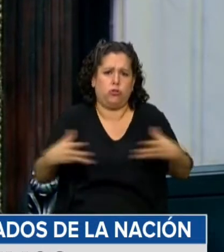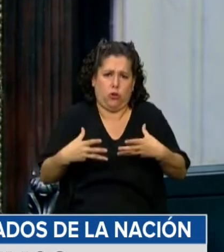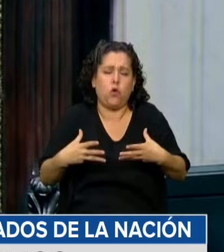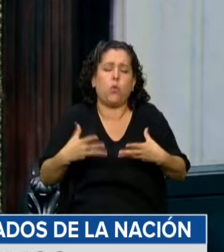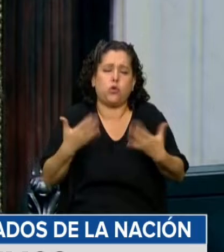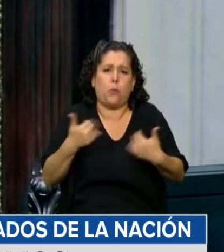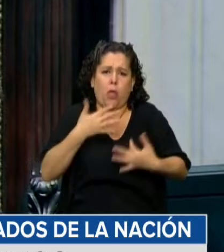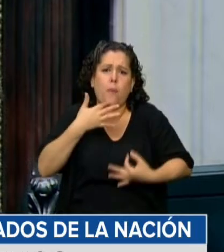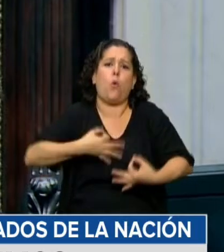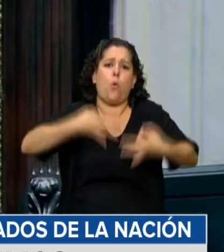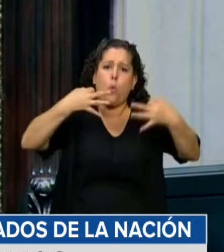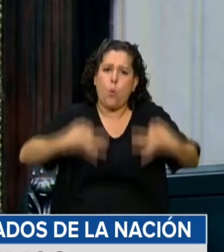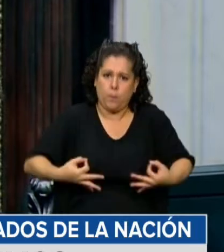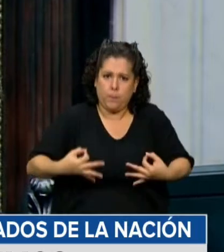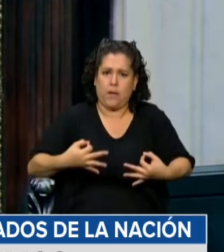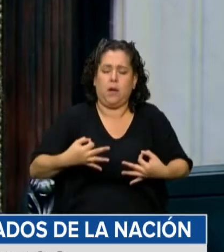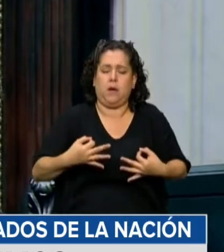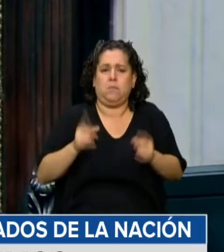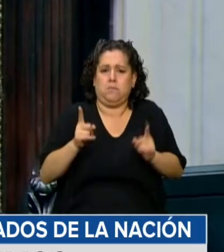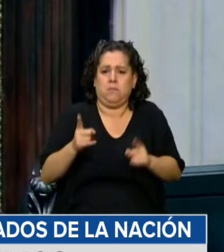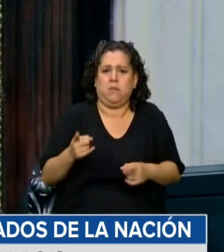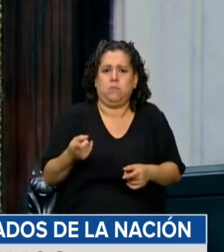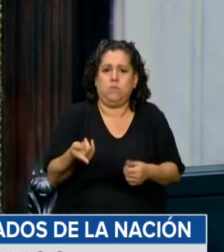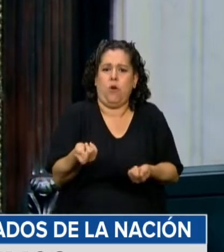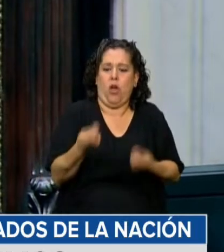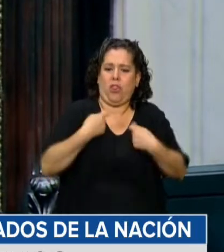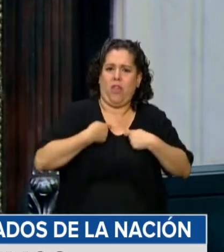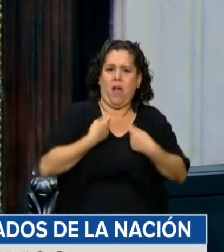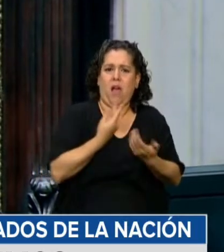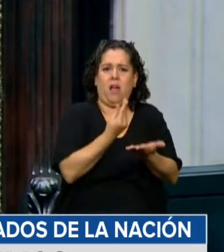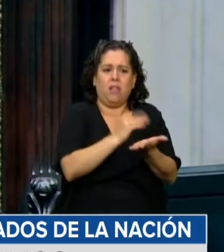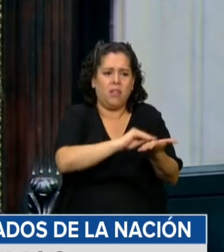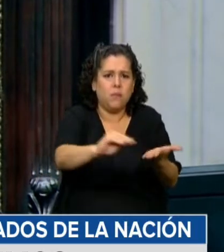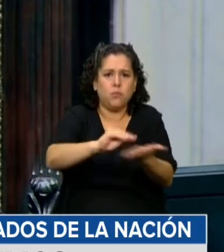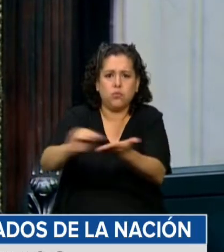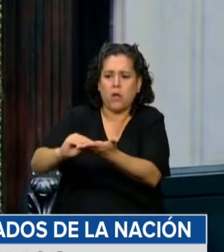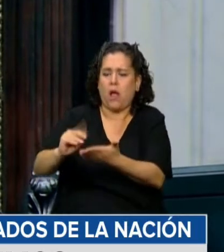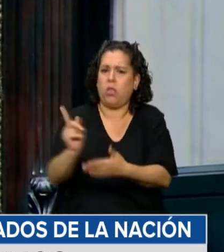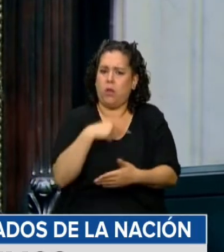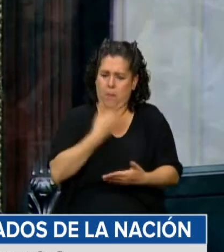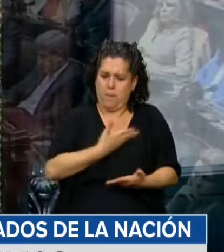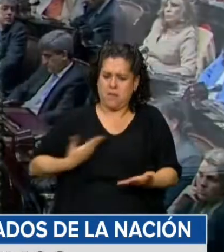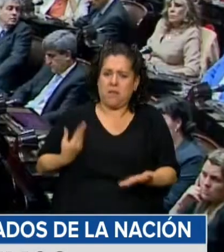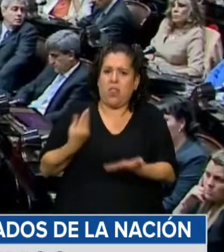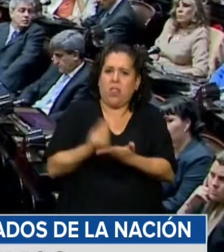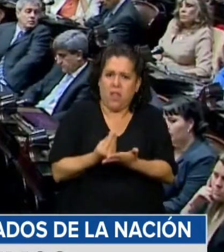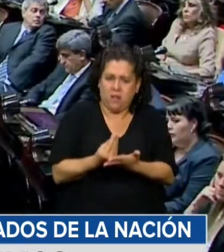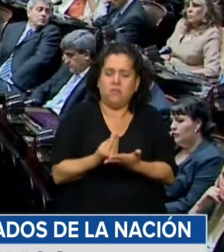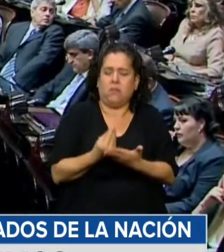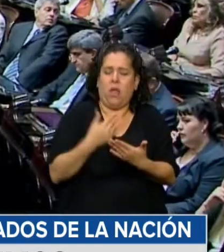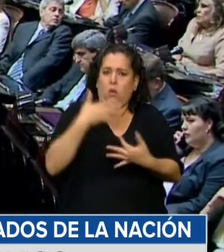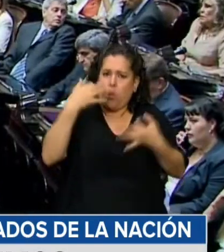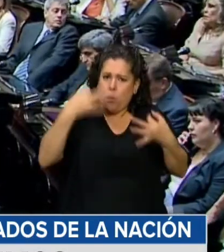cumplir correctamente con el mandato que nos han conferido los ciudadanos que nos